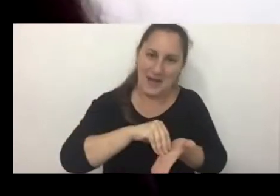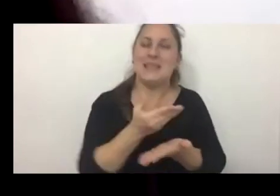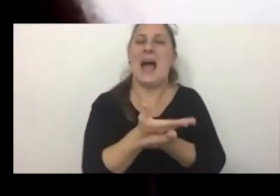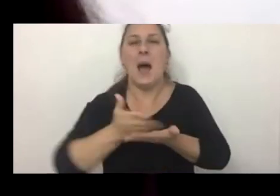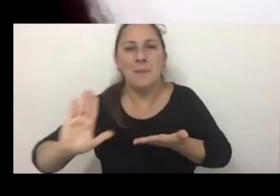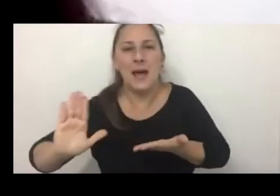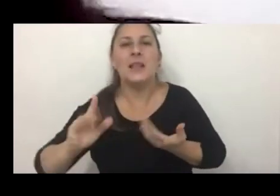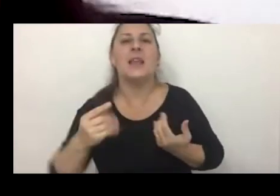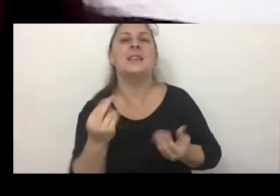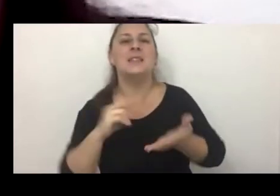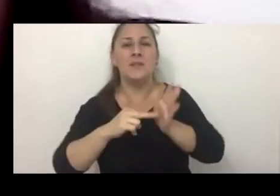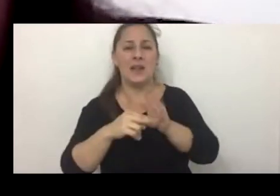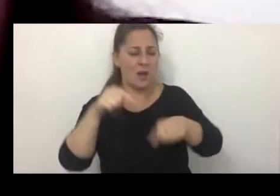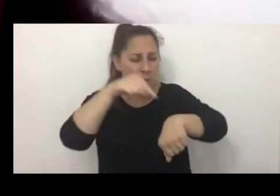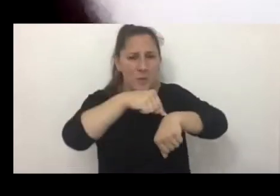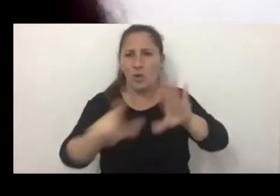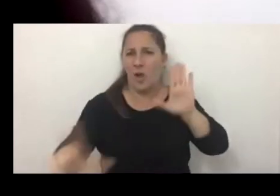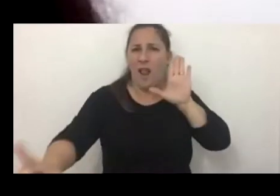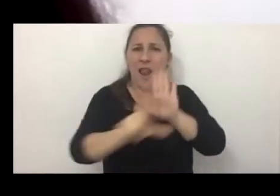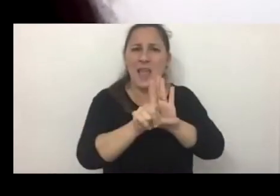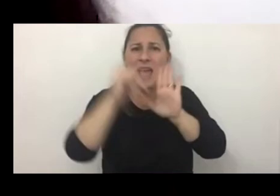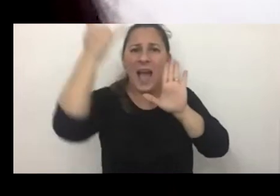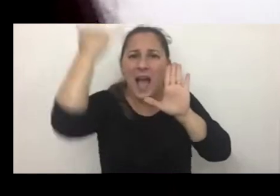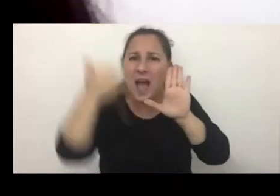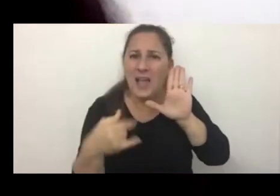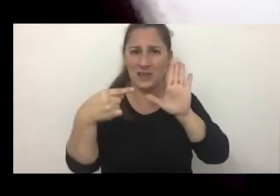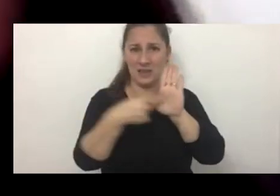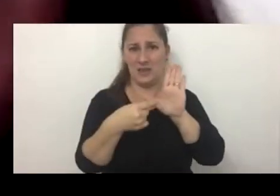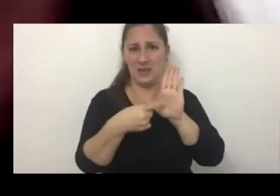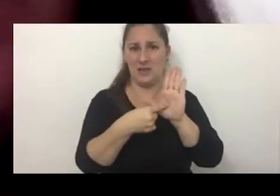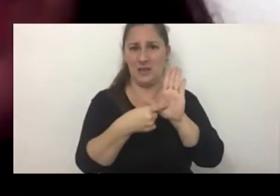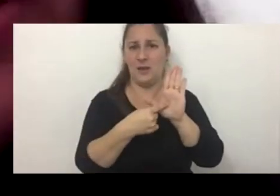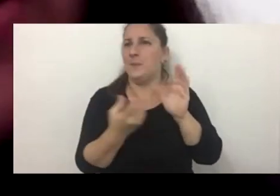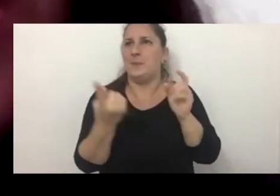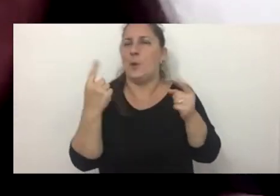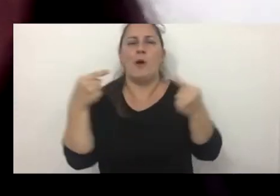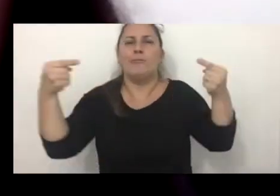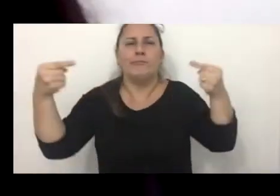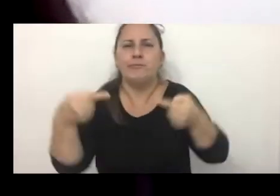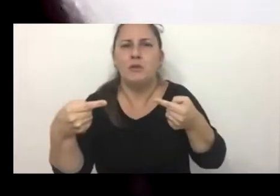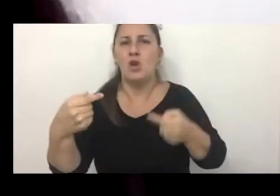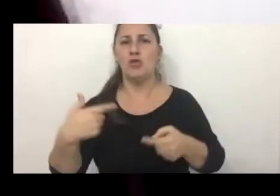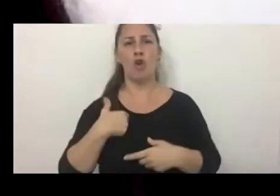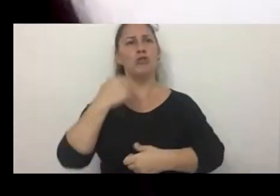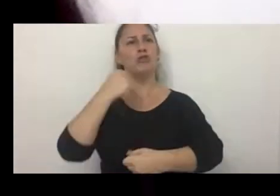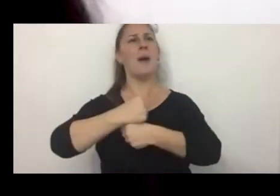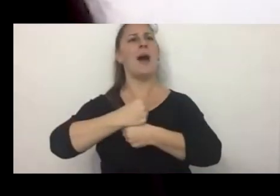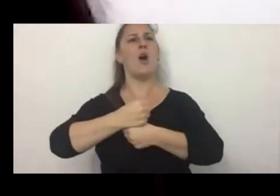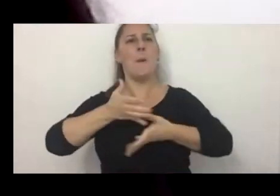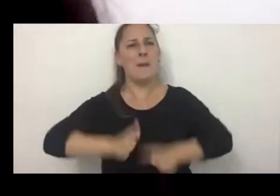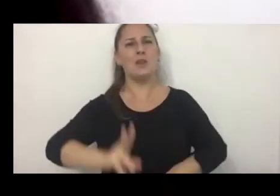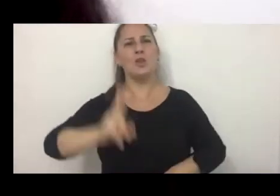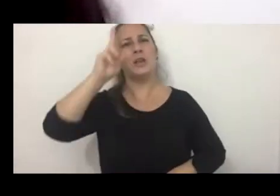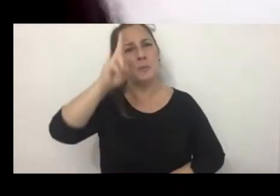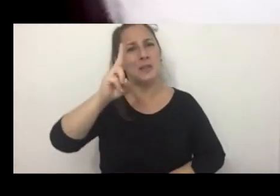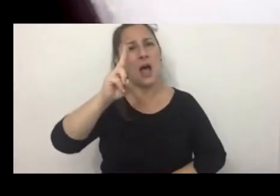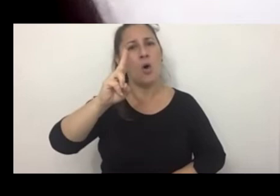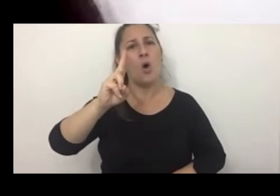decidir. Y todos nosotros, profesionales de la salud que acompañamos este proceso, deberíamos